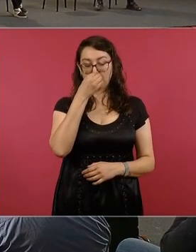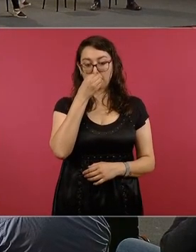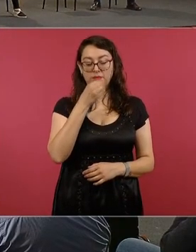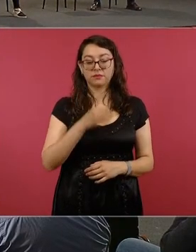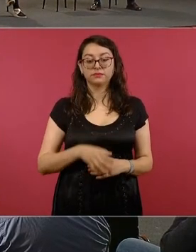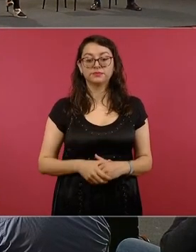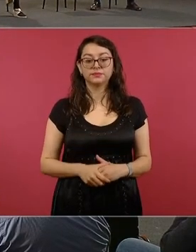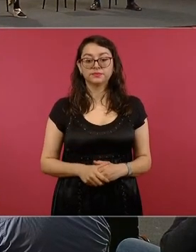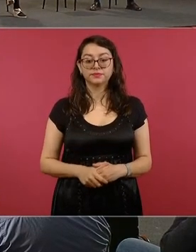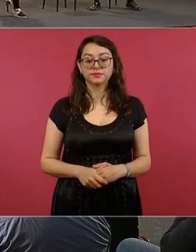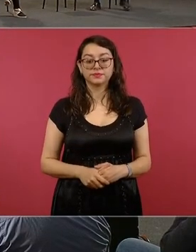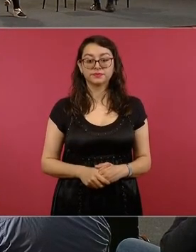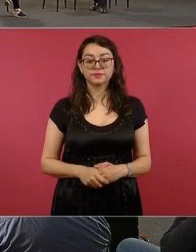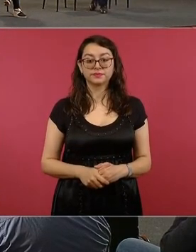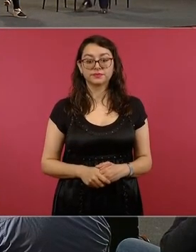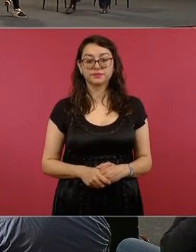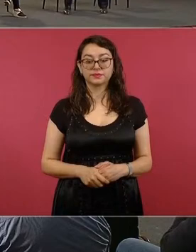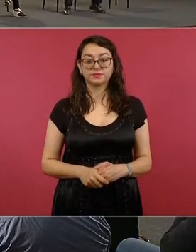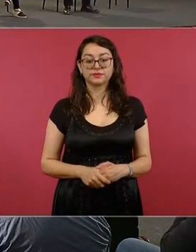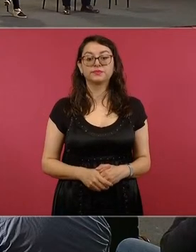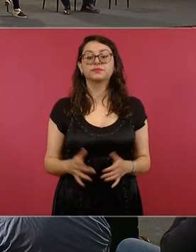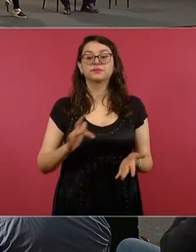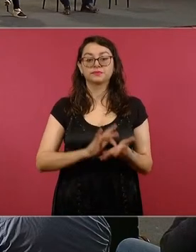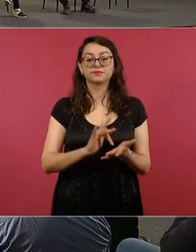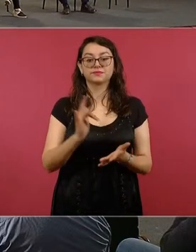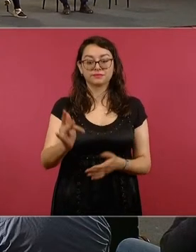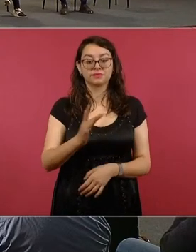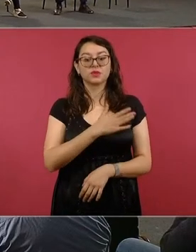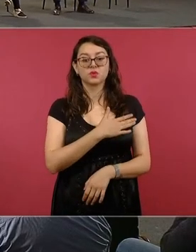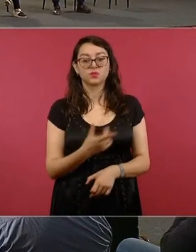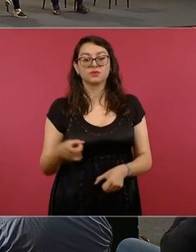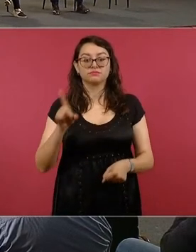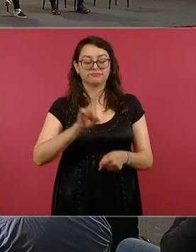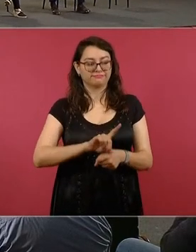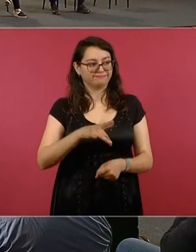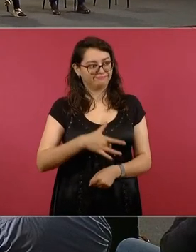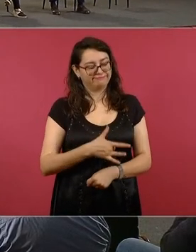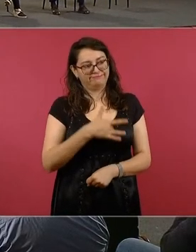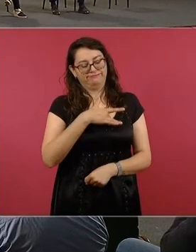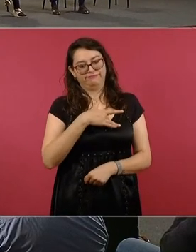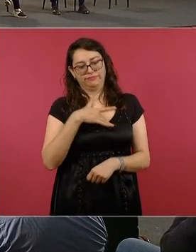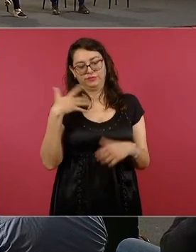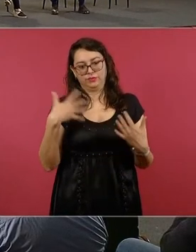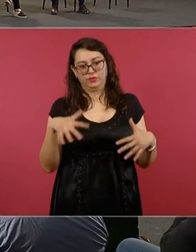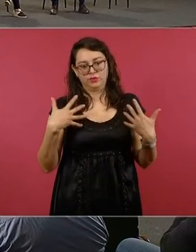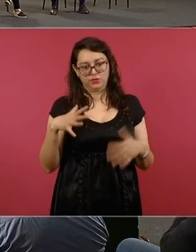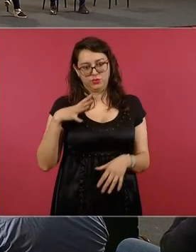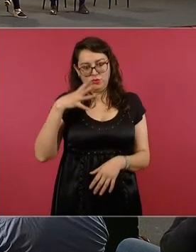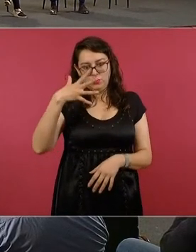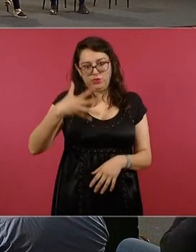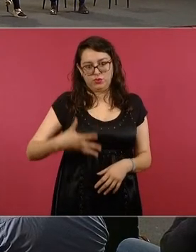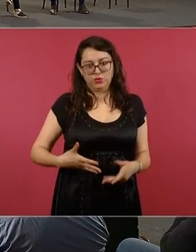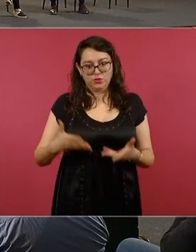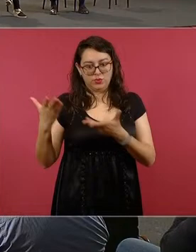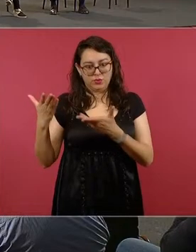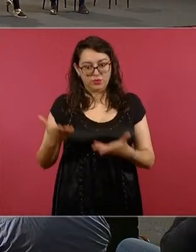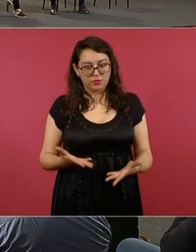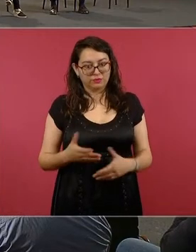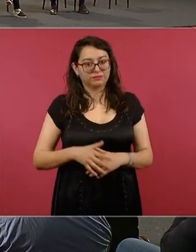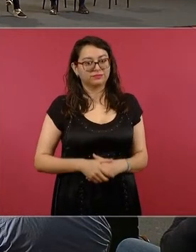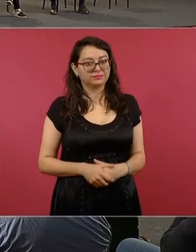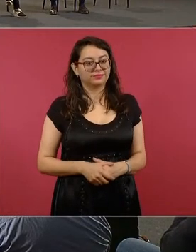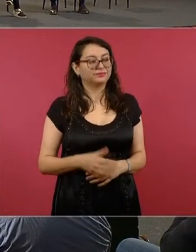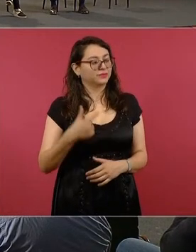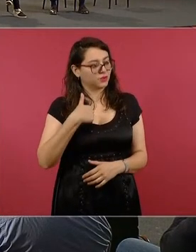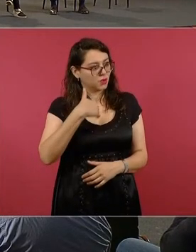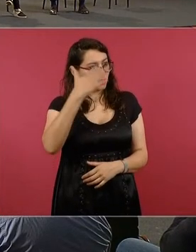Adelante. Gracias. Gracias, muy buenos días. Es un honor, señor presidente, estar aquí con usted. Yo lo había visto muchas veces por tele, ahora